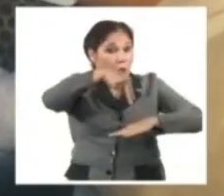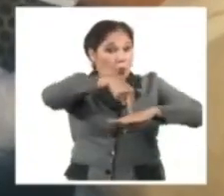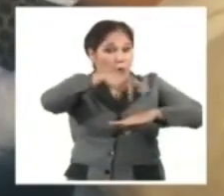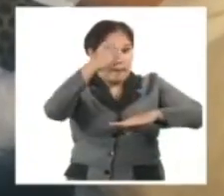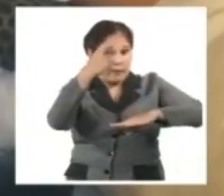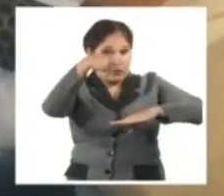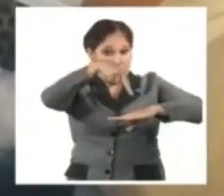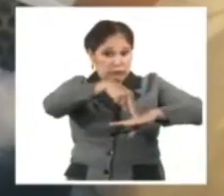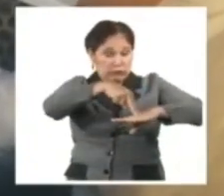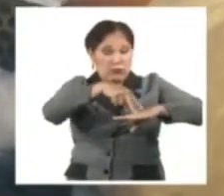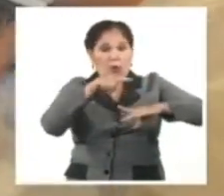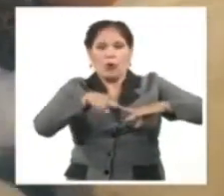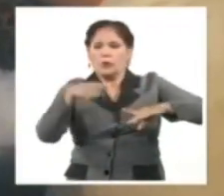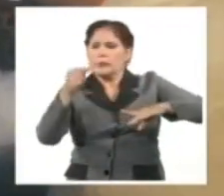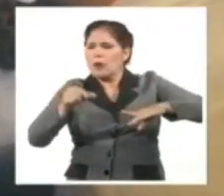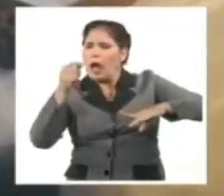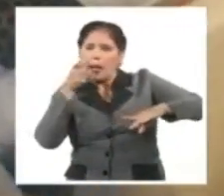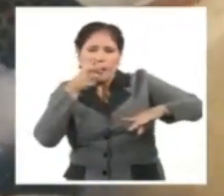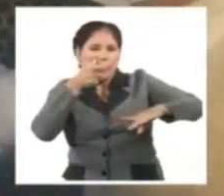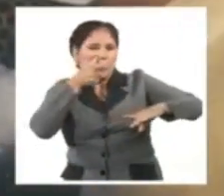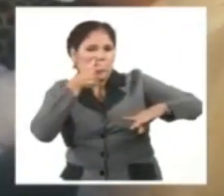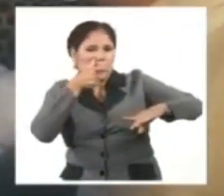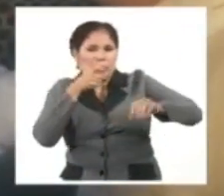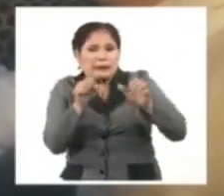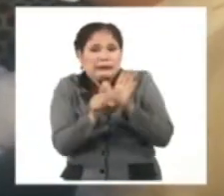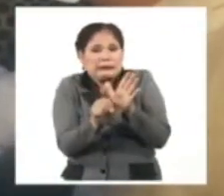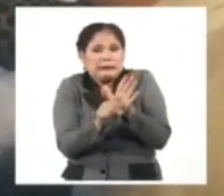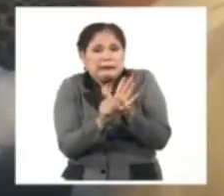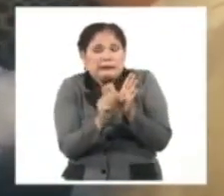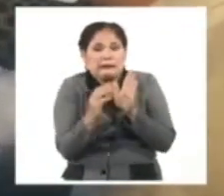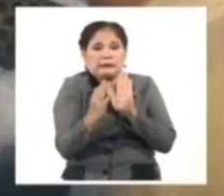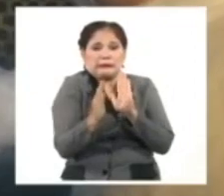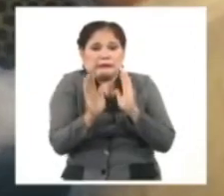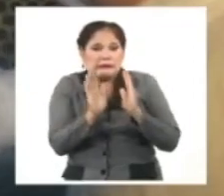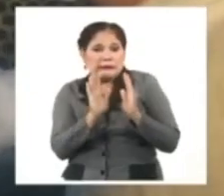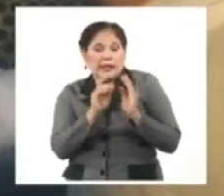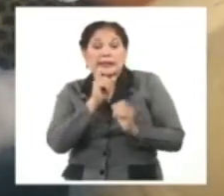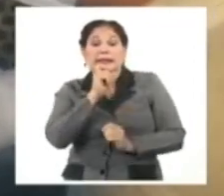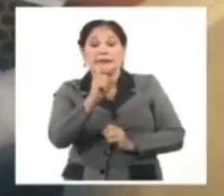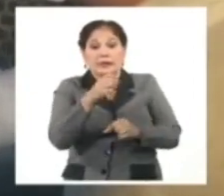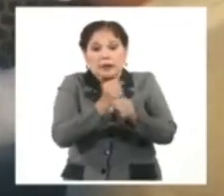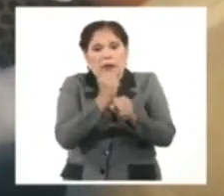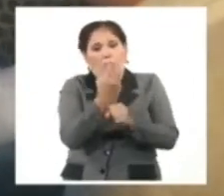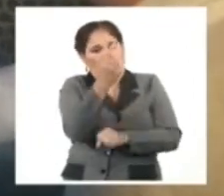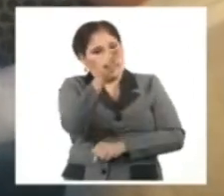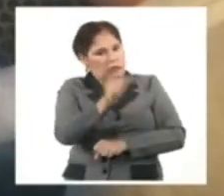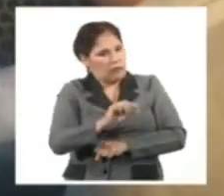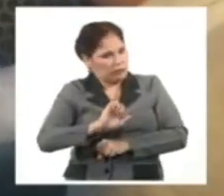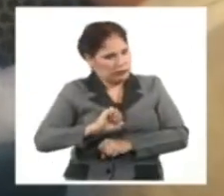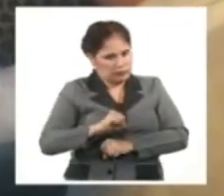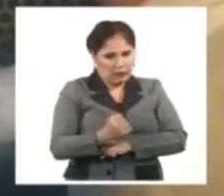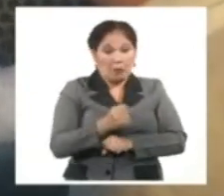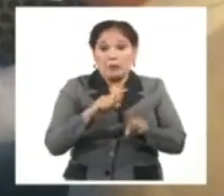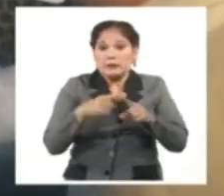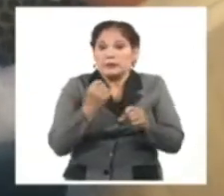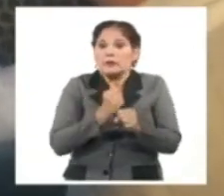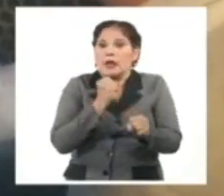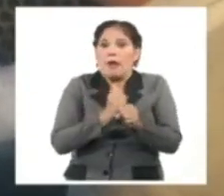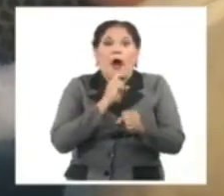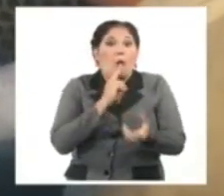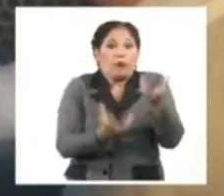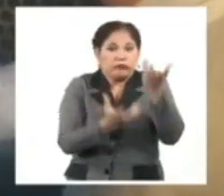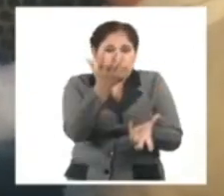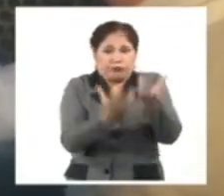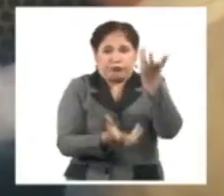solo compañero, los demás están afuera. Es que no hay espacio. No se puede, porque esto es trabajo para una sola persona. ¿Por qué? Porque se trabaja con agua a muy alta